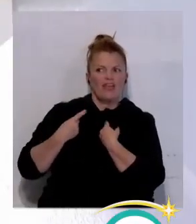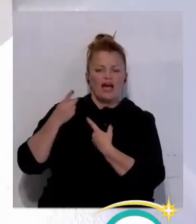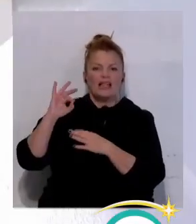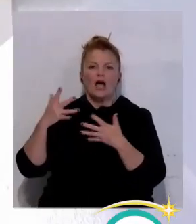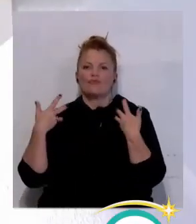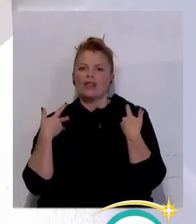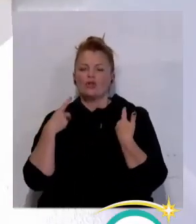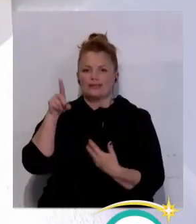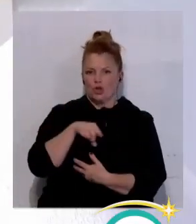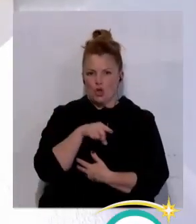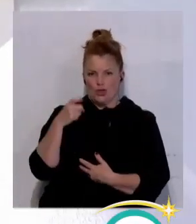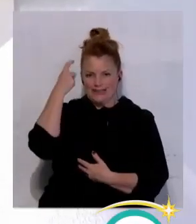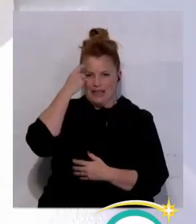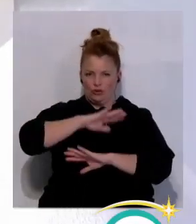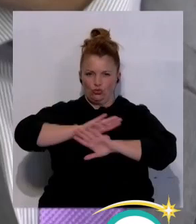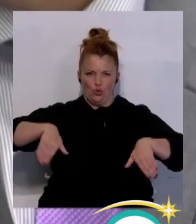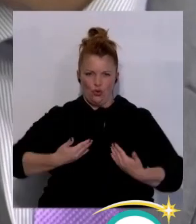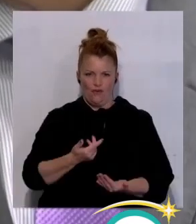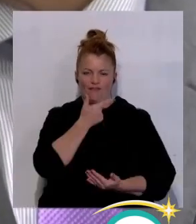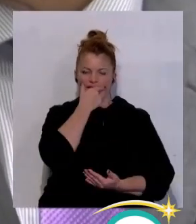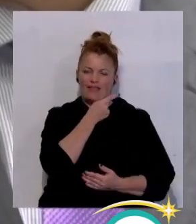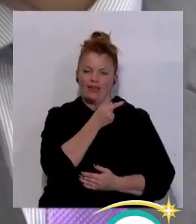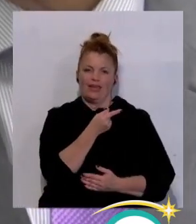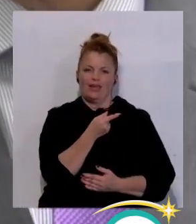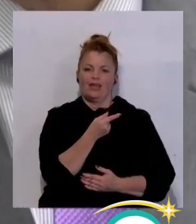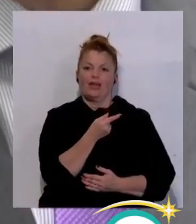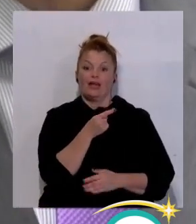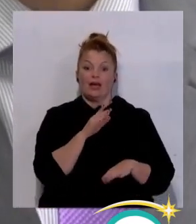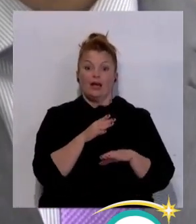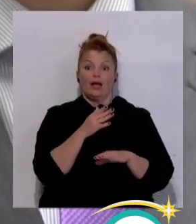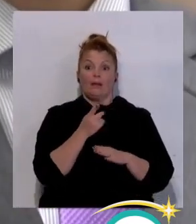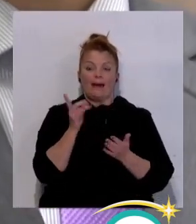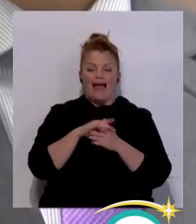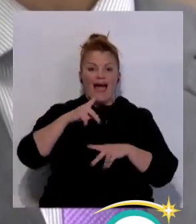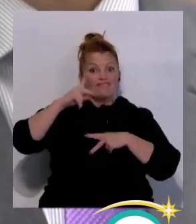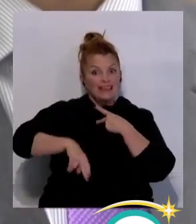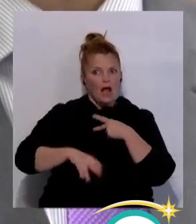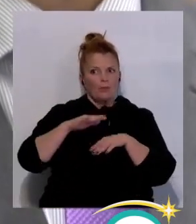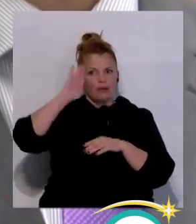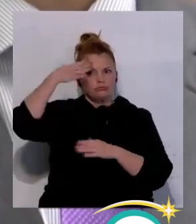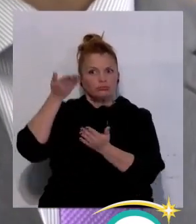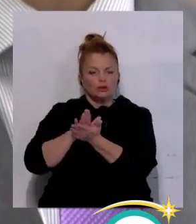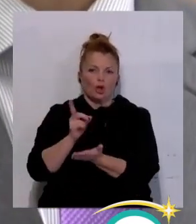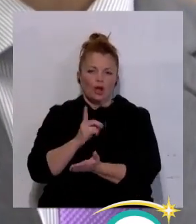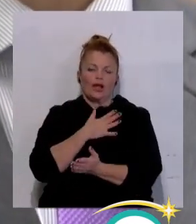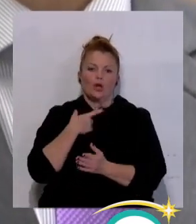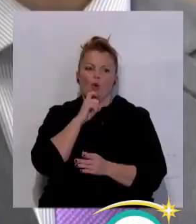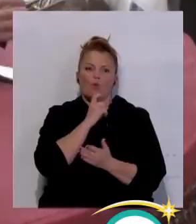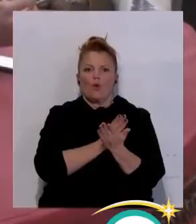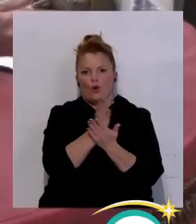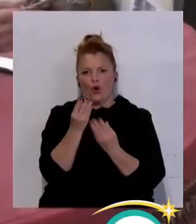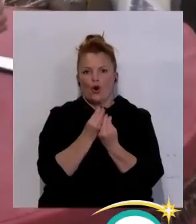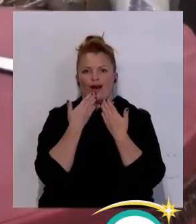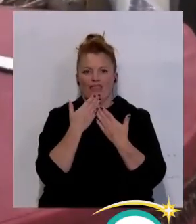está sufriendo acoso y, por tanto, puede ser al final también otra víctima. Entonces, antes de que eso ocurra, pues hacerlo también a través de la farmacia.